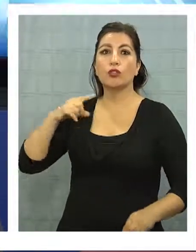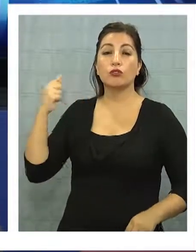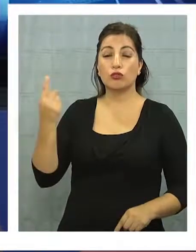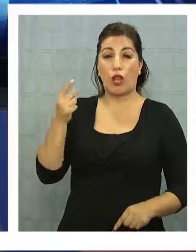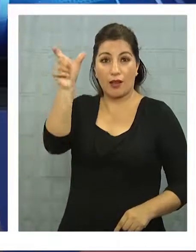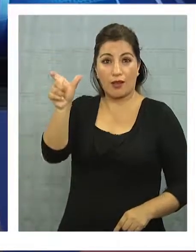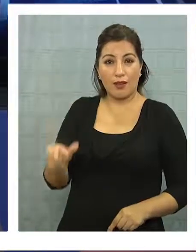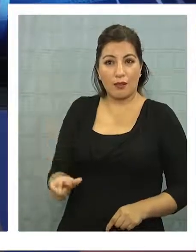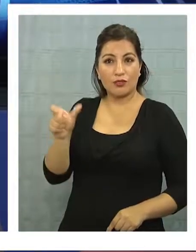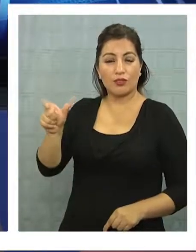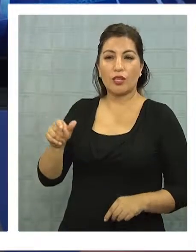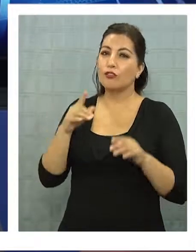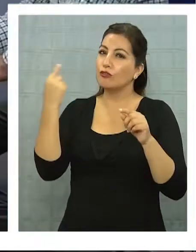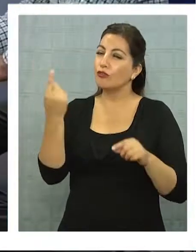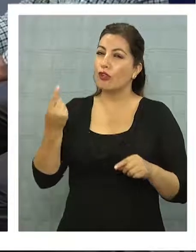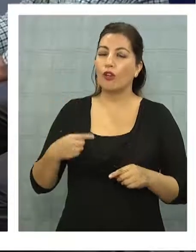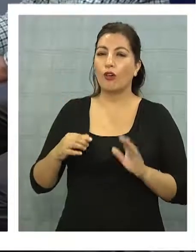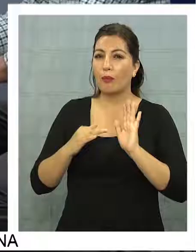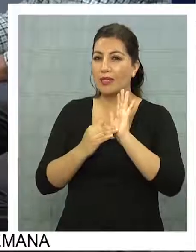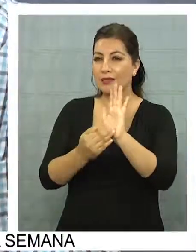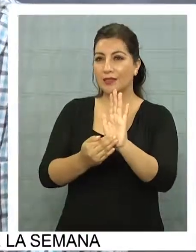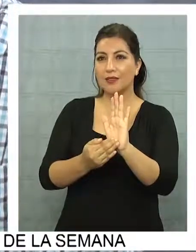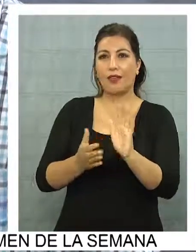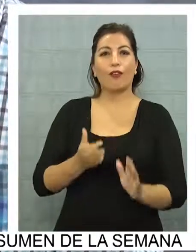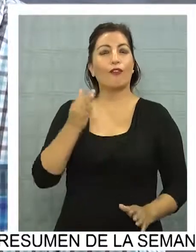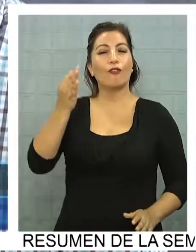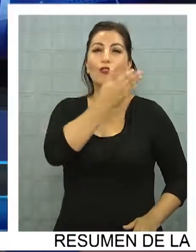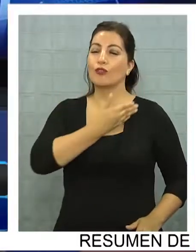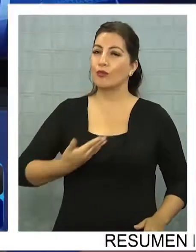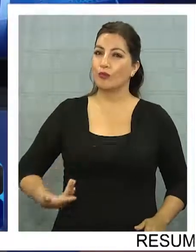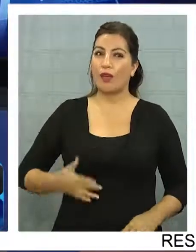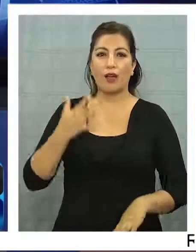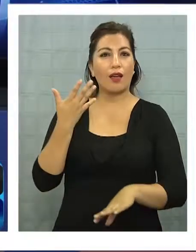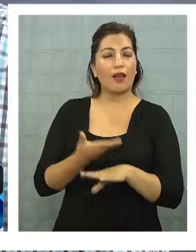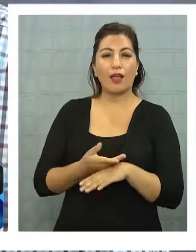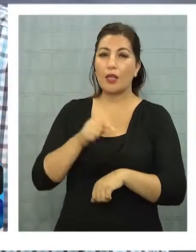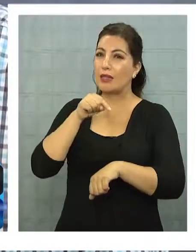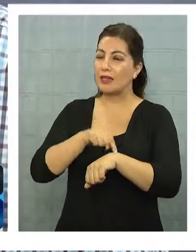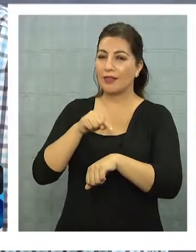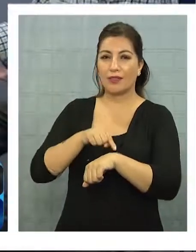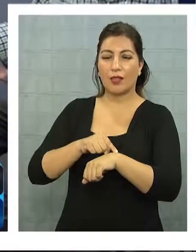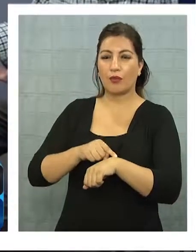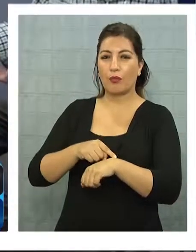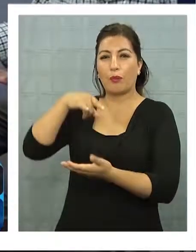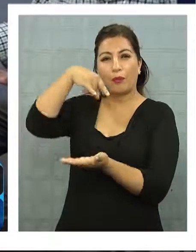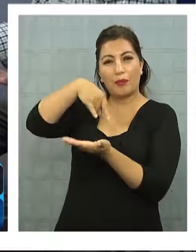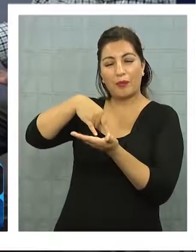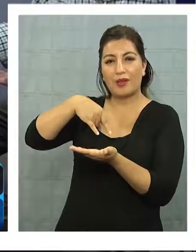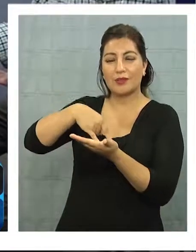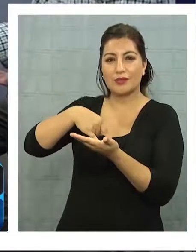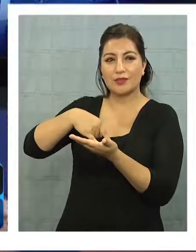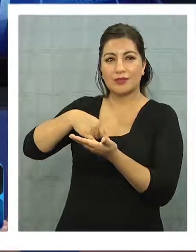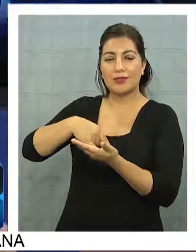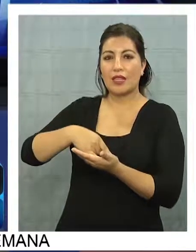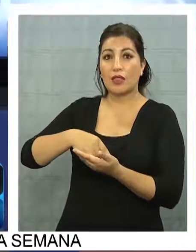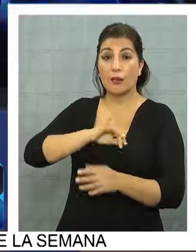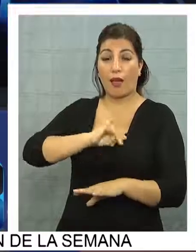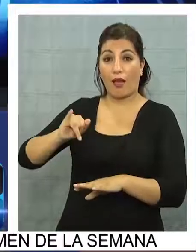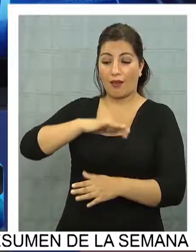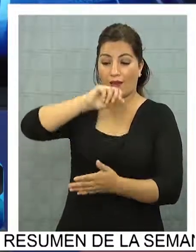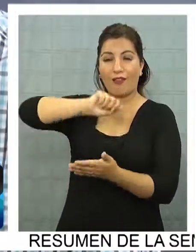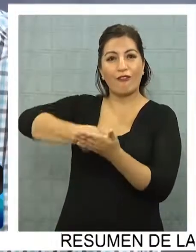tenía ya antecedentes anteriores, pues trabajando en el Ministerio de Relaciones Exteriores. Pero estos diputados, senadores que llevan desde el 90 están, digamos, y siguen, y siguen, y